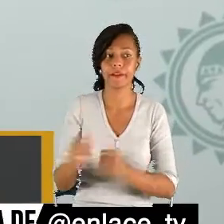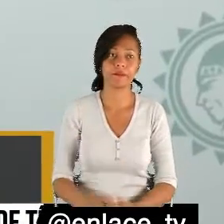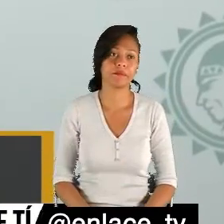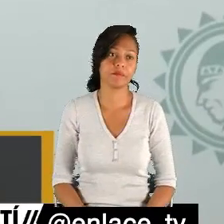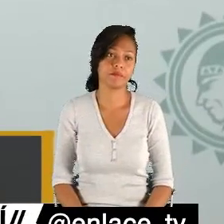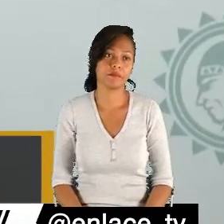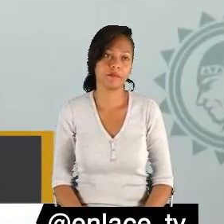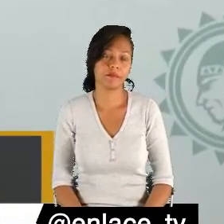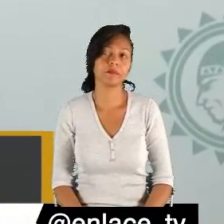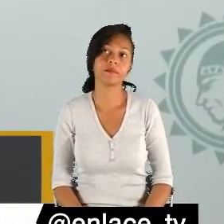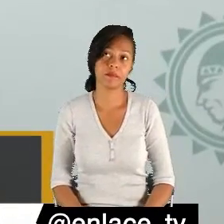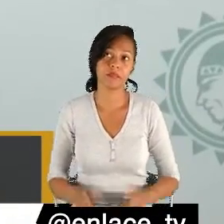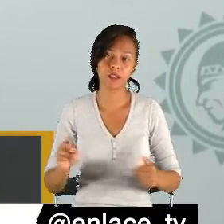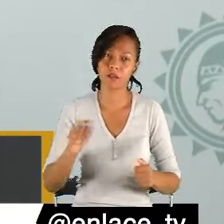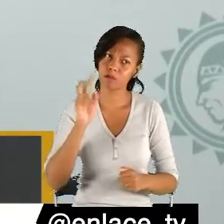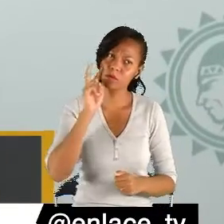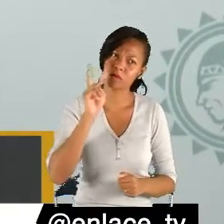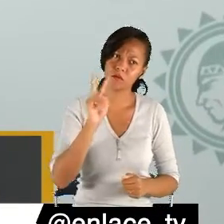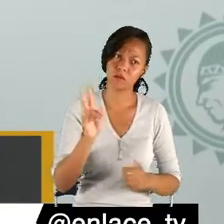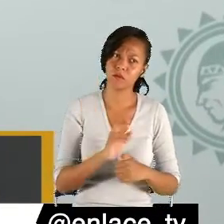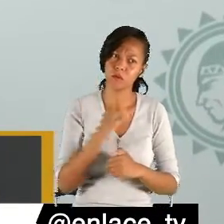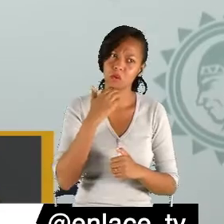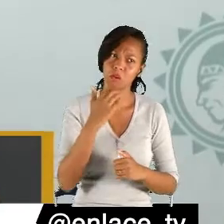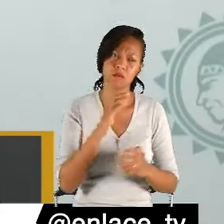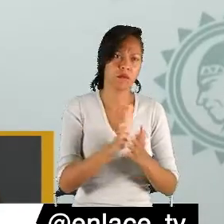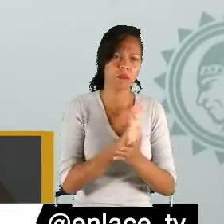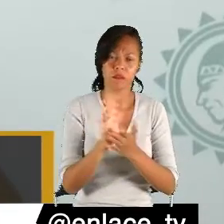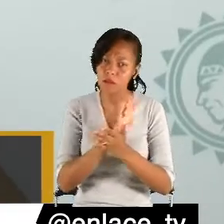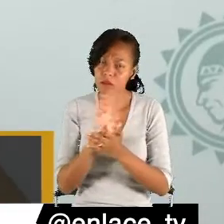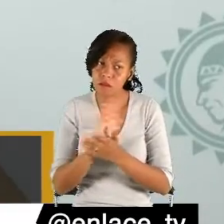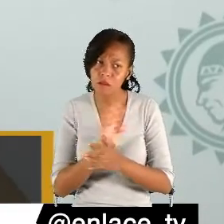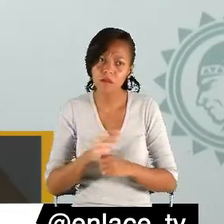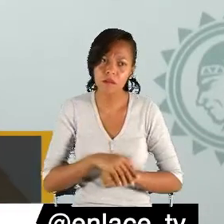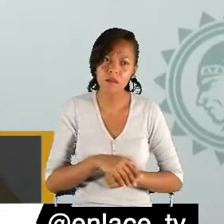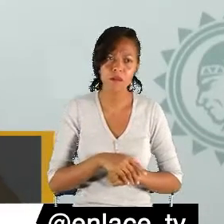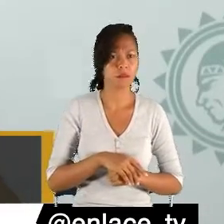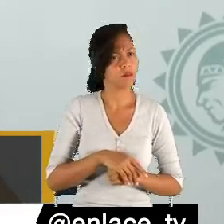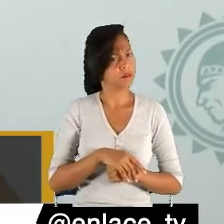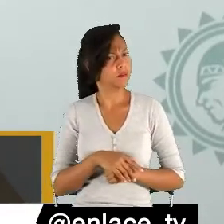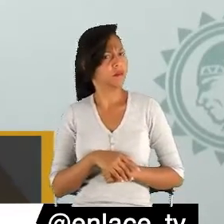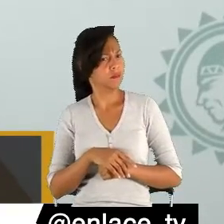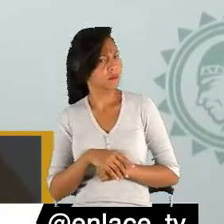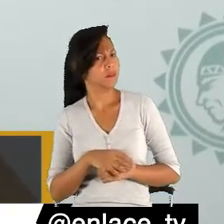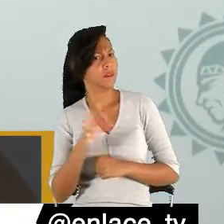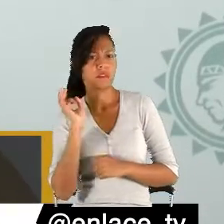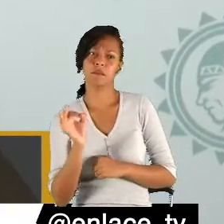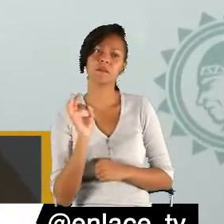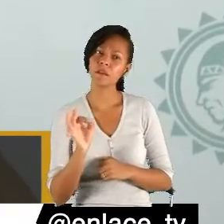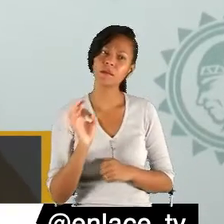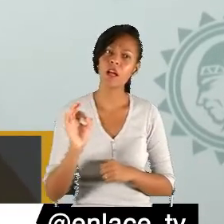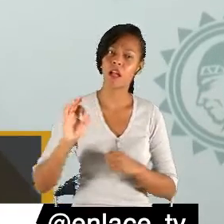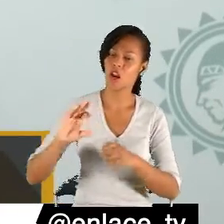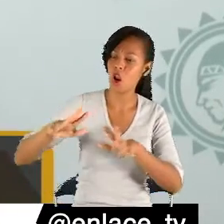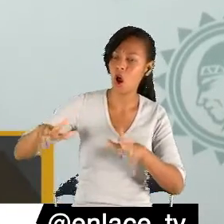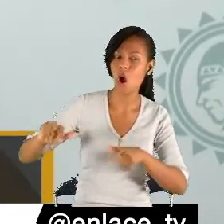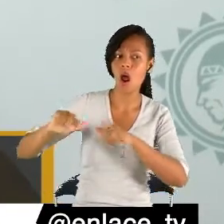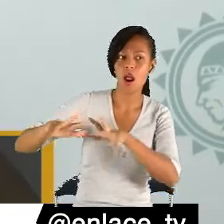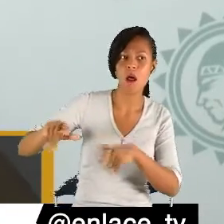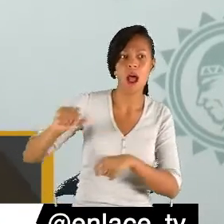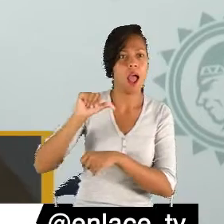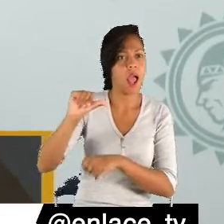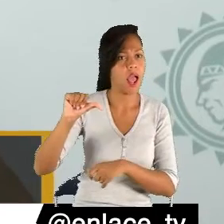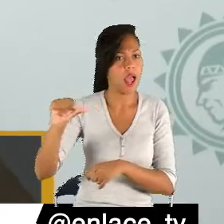mucho o me han llegado muchos casos donde muchas personas me han comentado de que es casi siempre son mujeres mujeres mujeres entonces también se